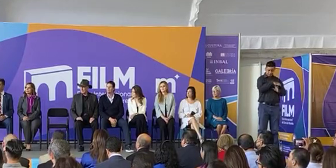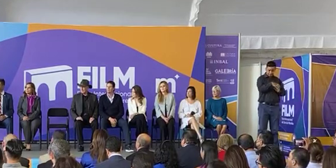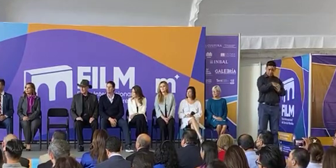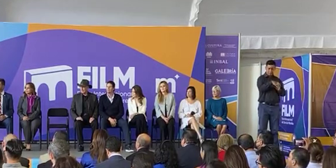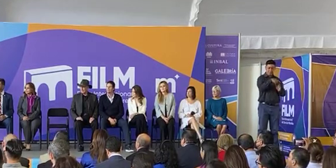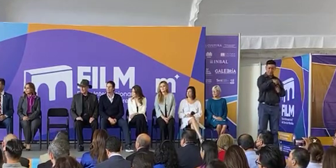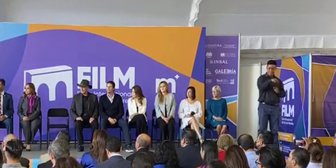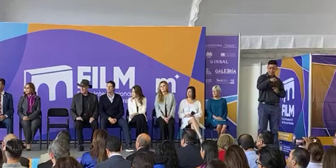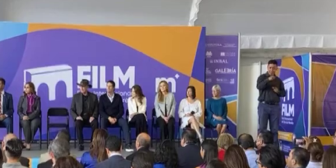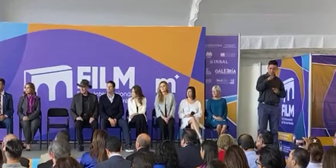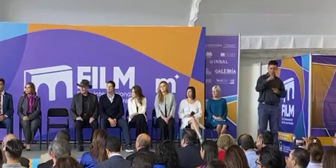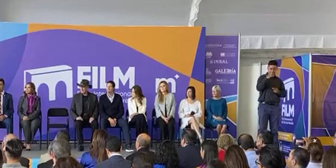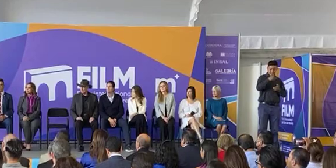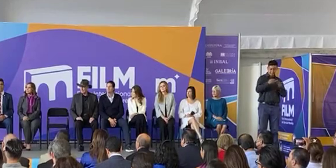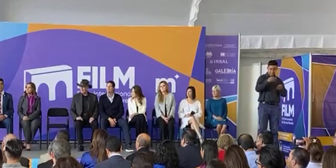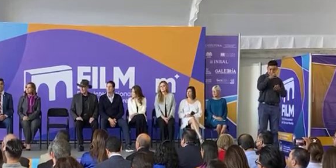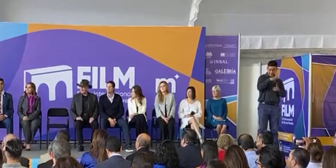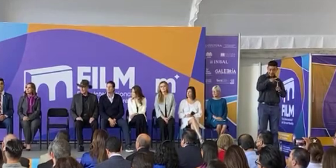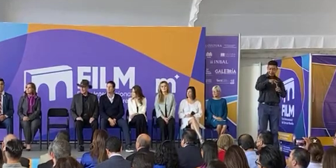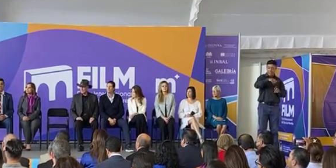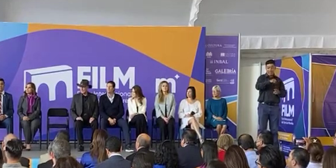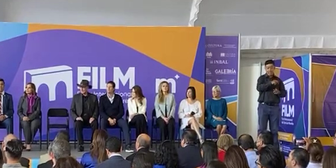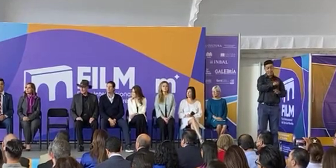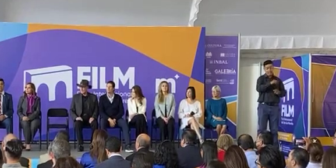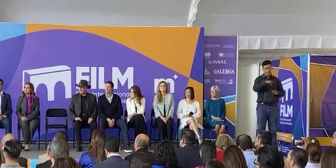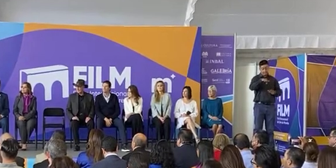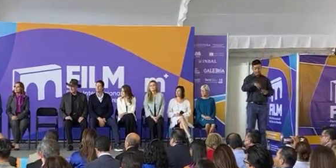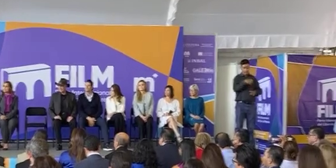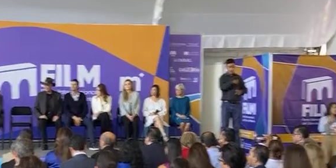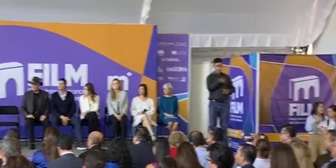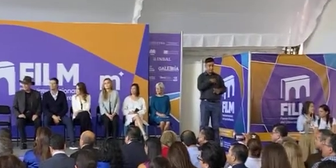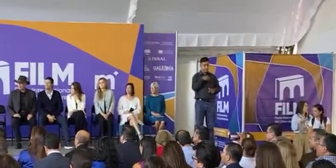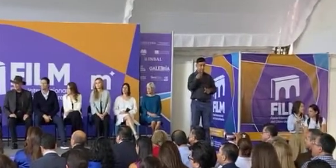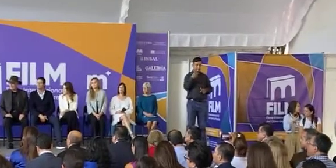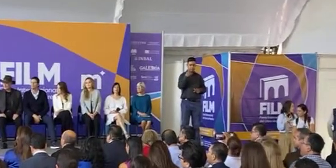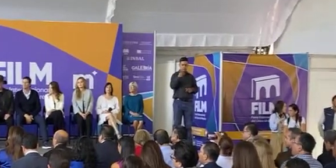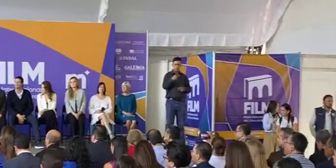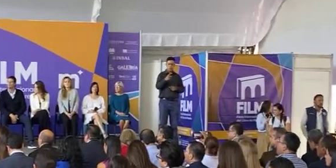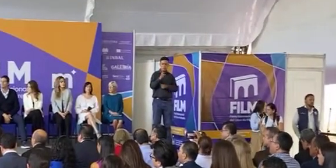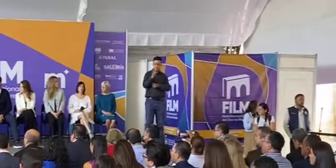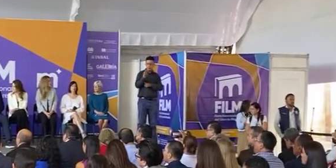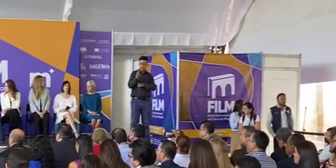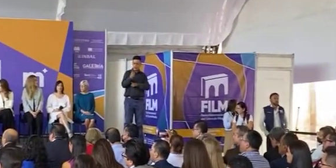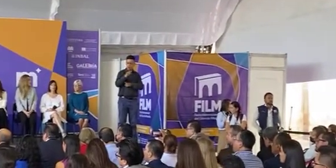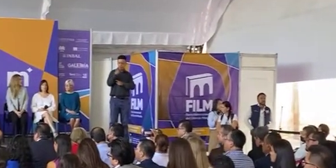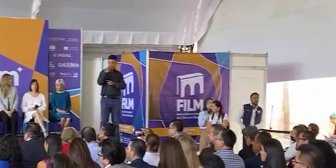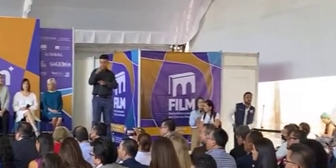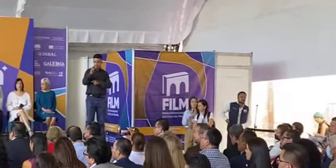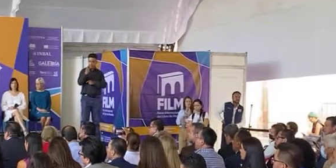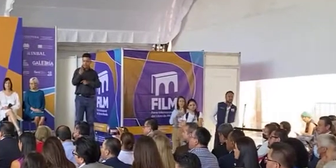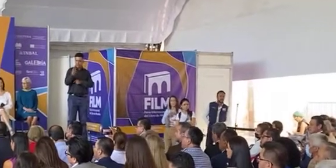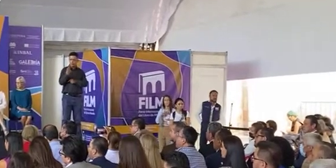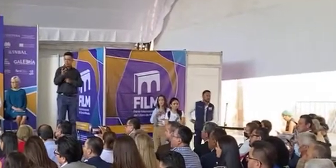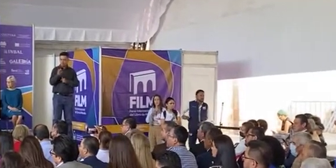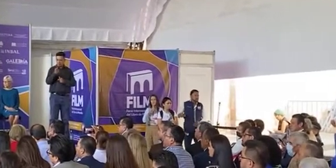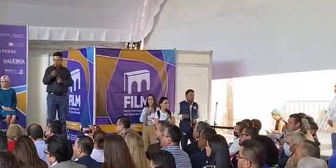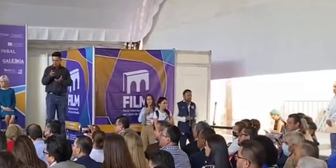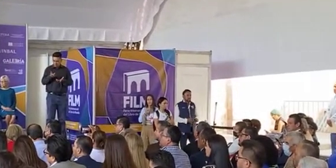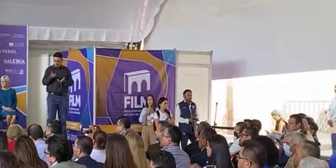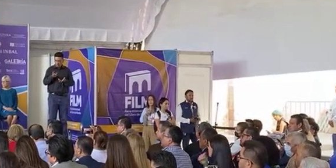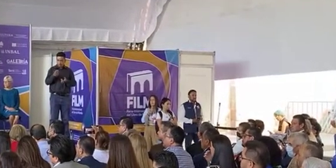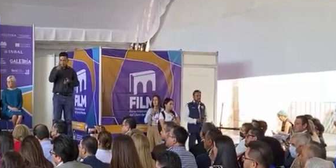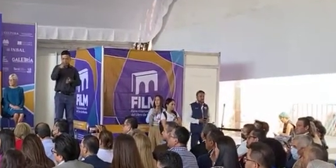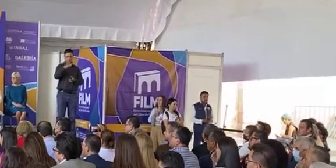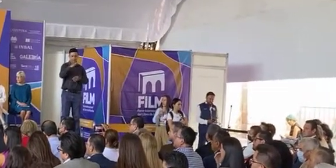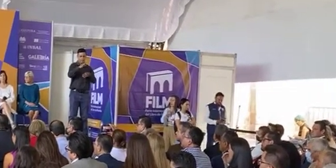esta capital, a través de una colección denominada 21 para el 21, donde convergen todo lo